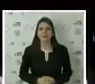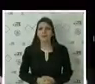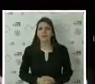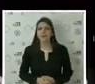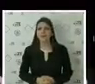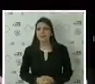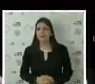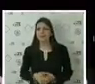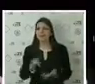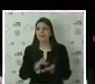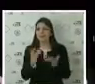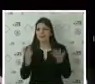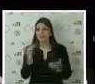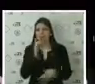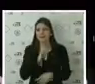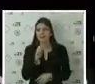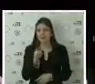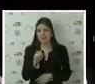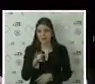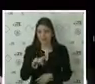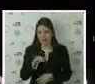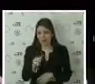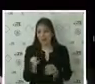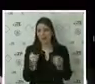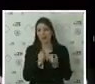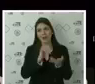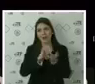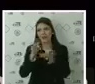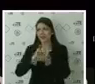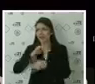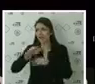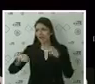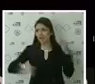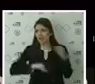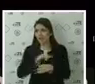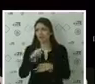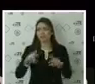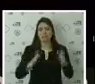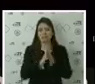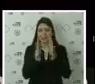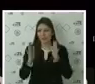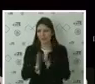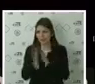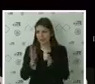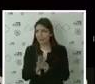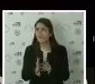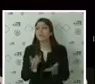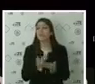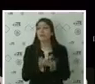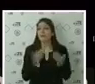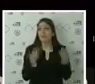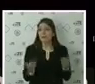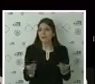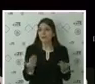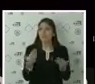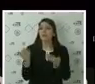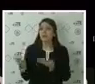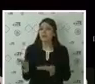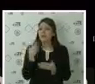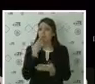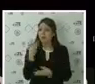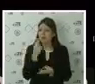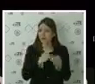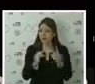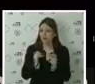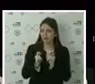Muchas gracias, maestra Sonia. Y muchas gracias a todas y todos nuestros participantes. A continuación, doy la bienvenida